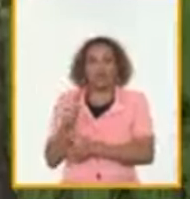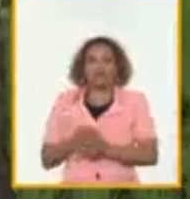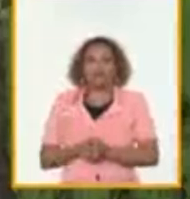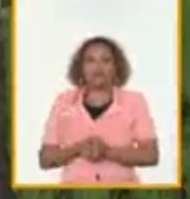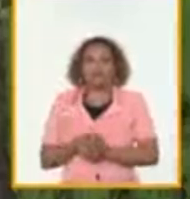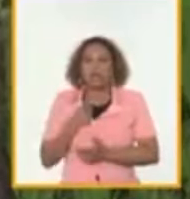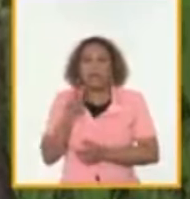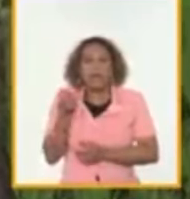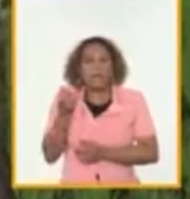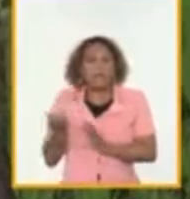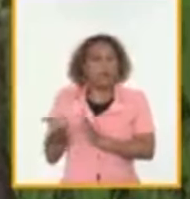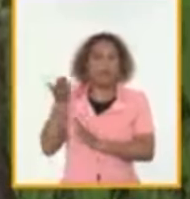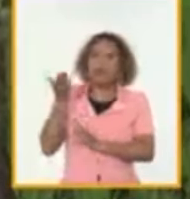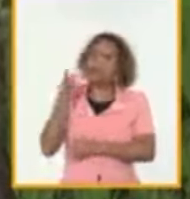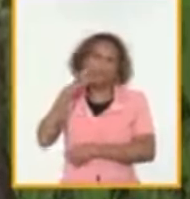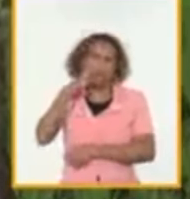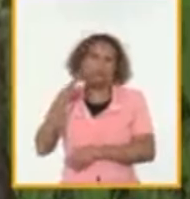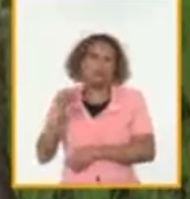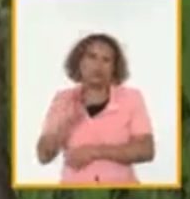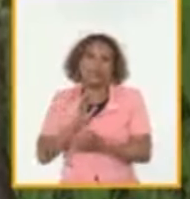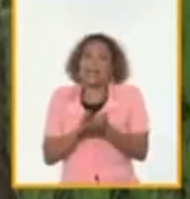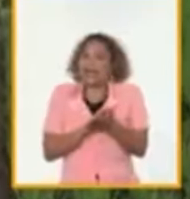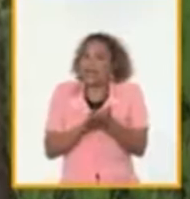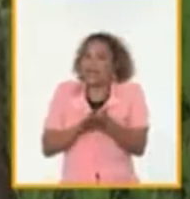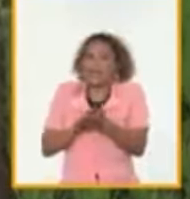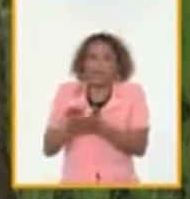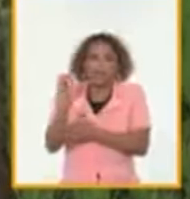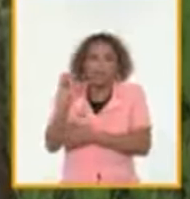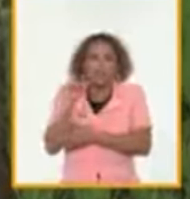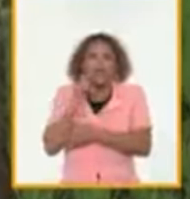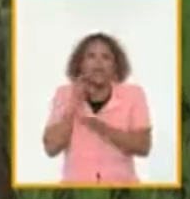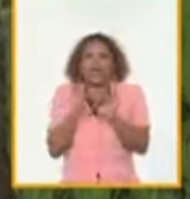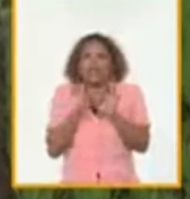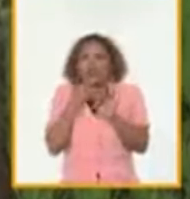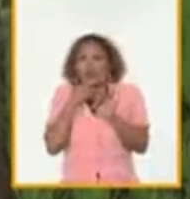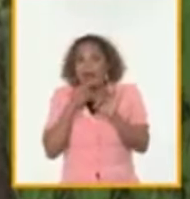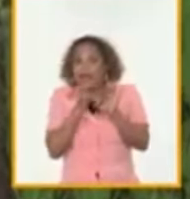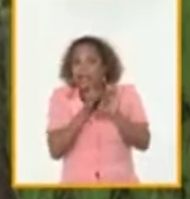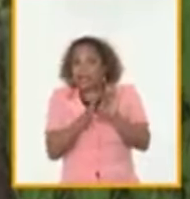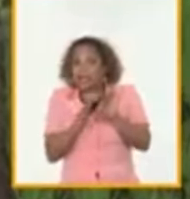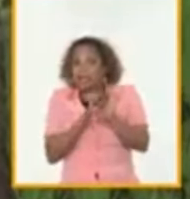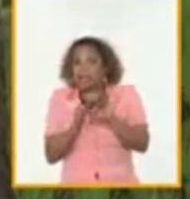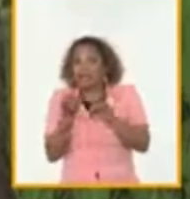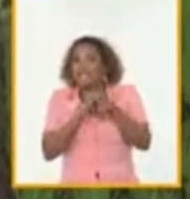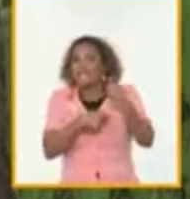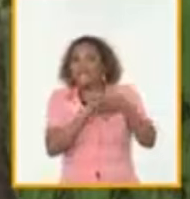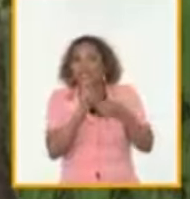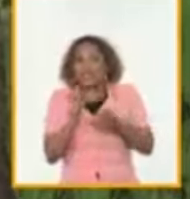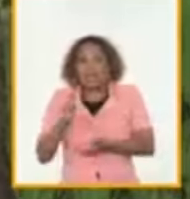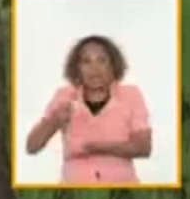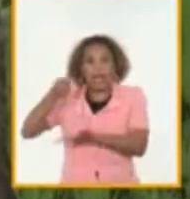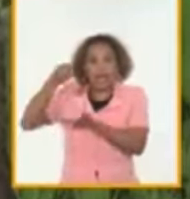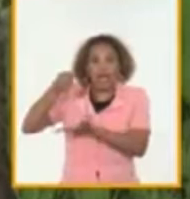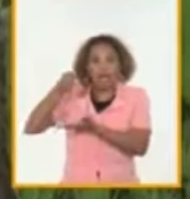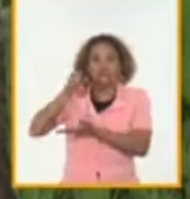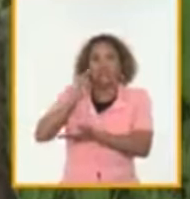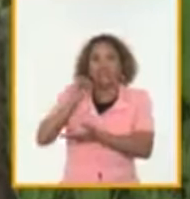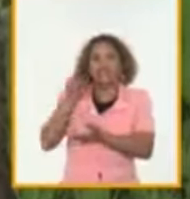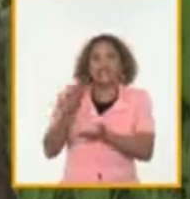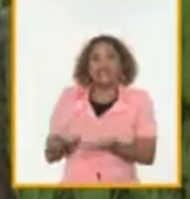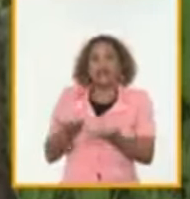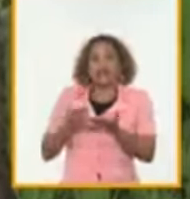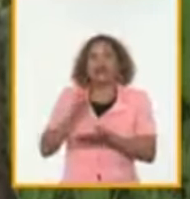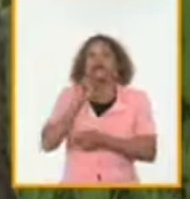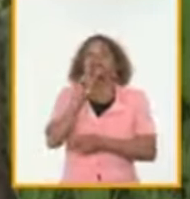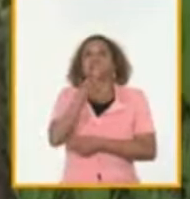de nada de nada de nada el tomate lo vendí a el jarro de 7 libras a 100